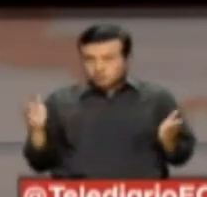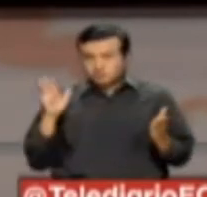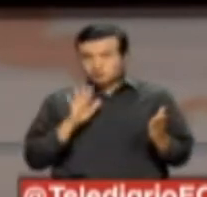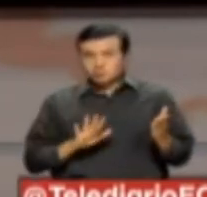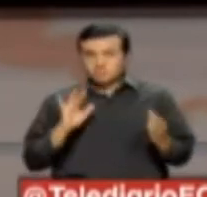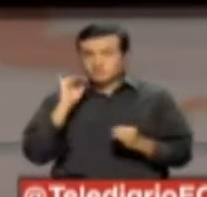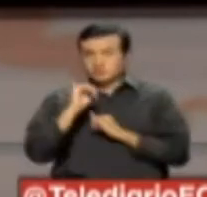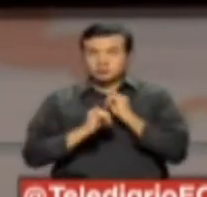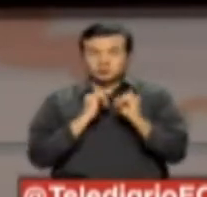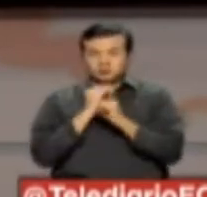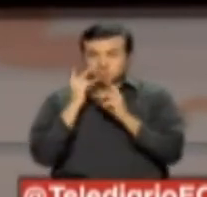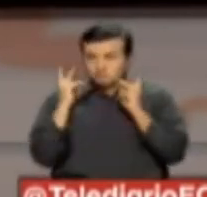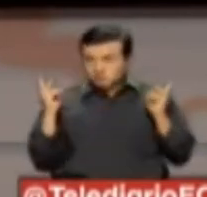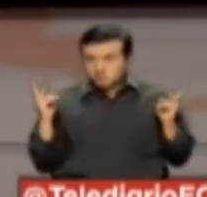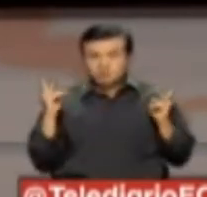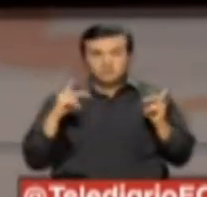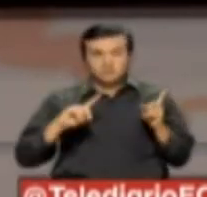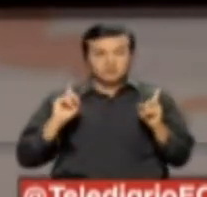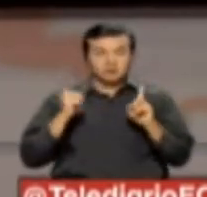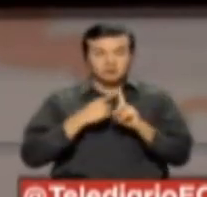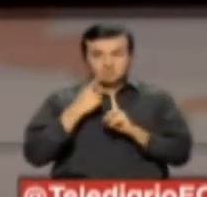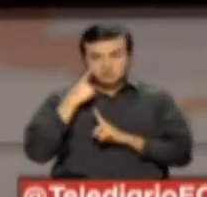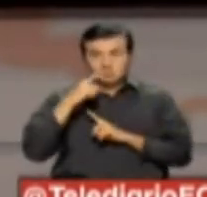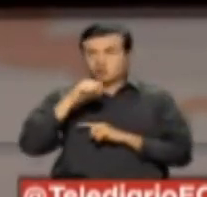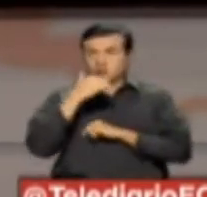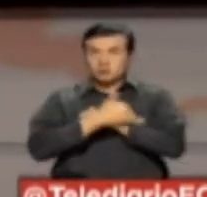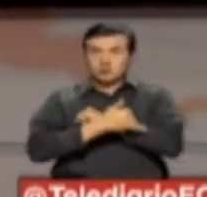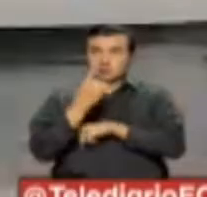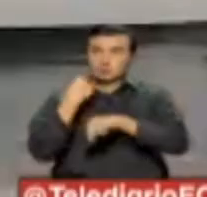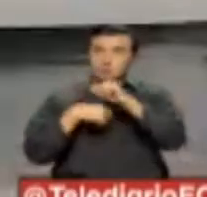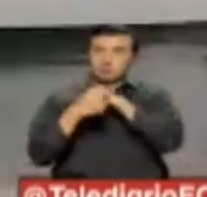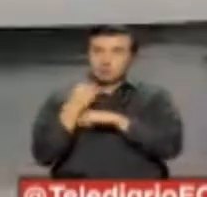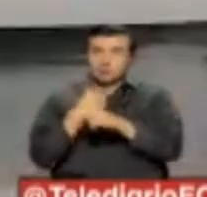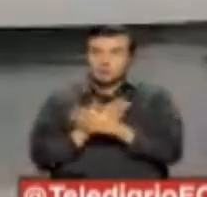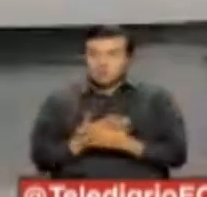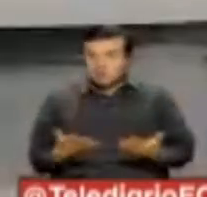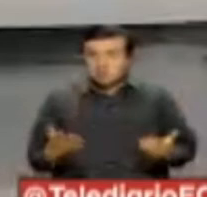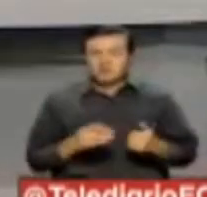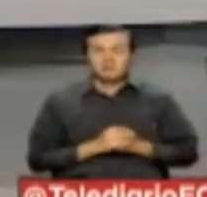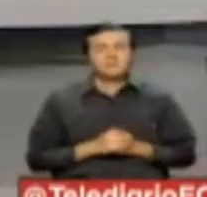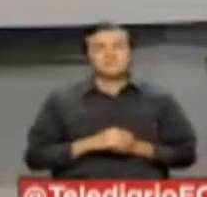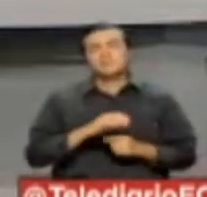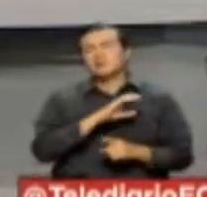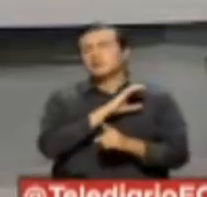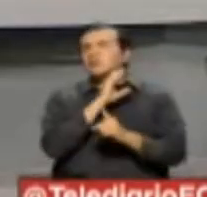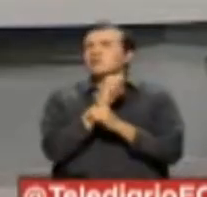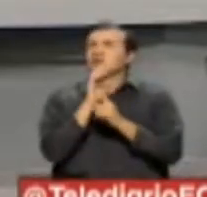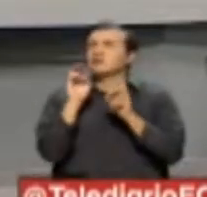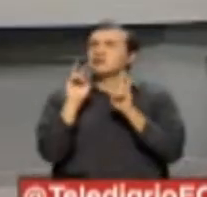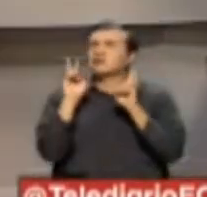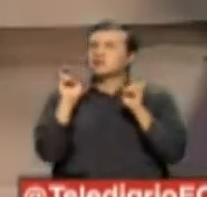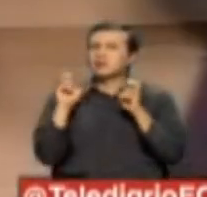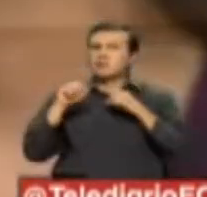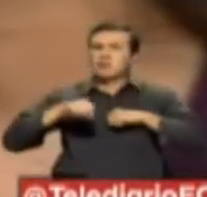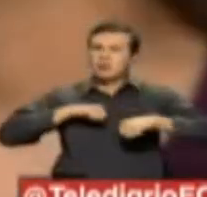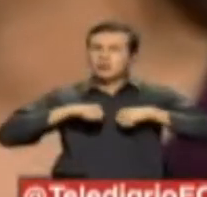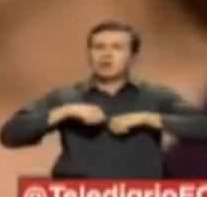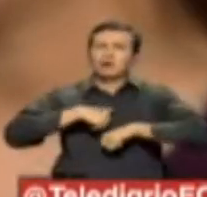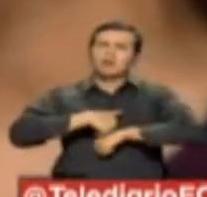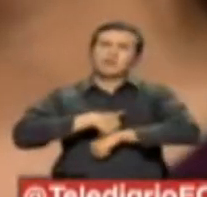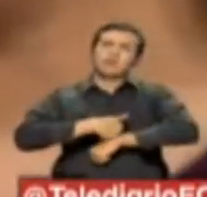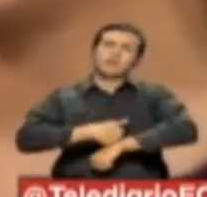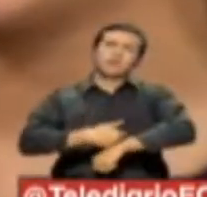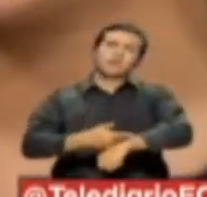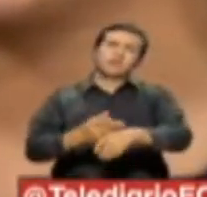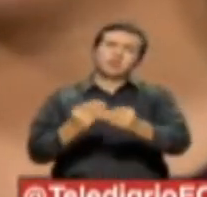internacional porque están diseñados principalmente para la exportación bueno también se cuestiona un poco el tema de la tramitología para